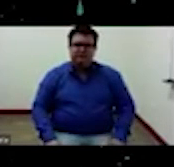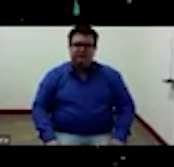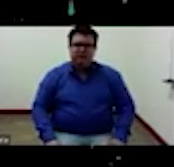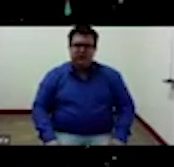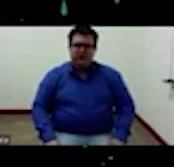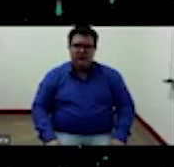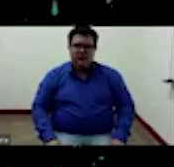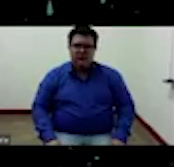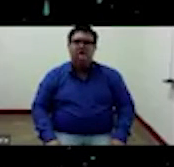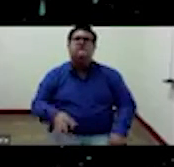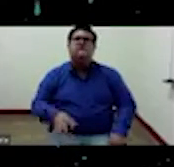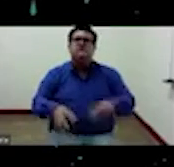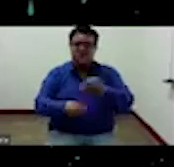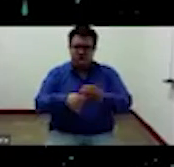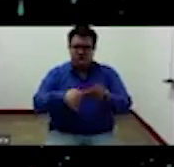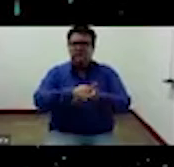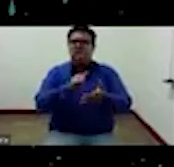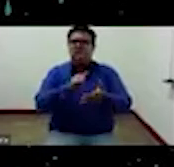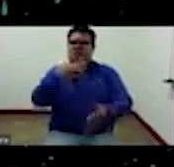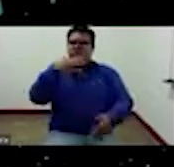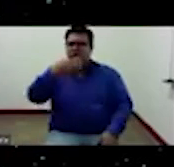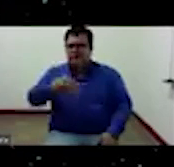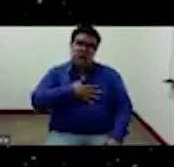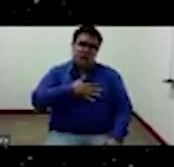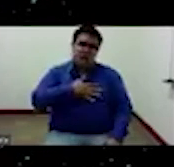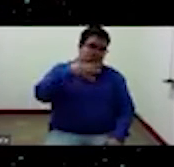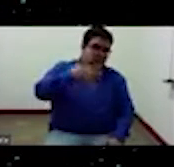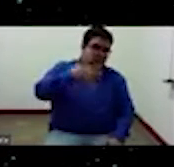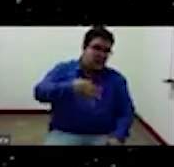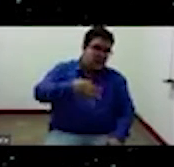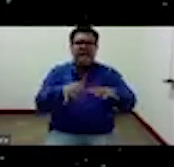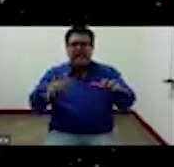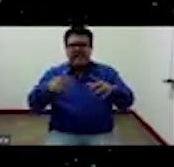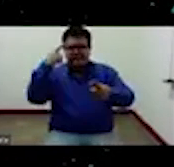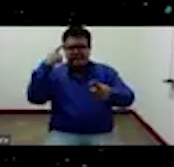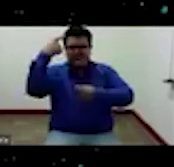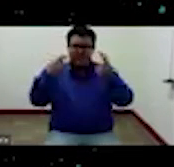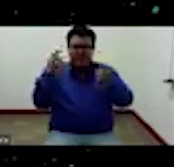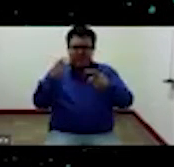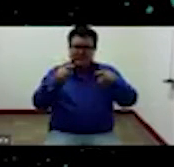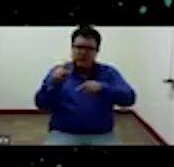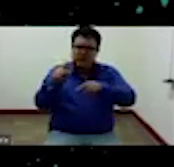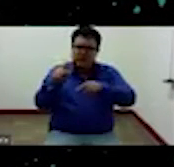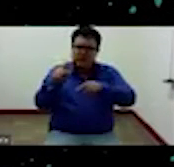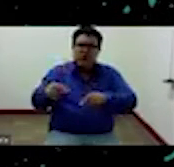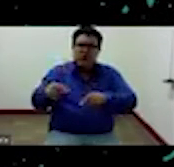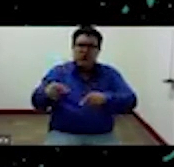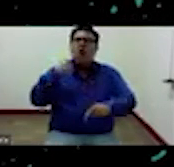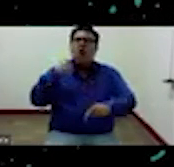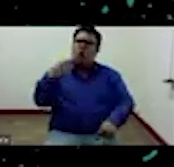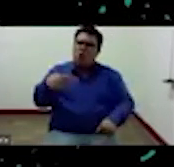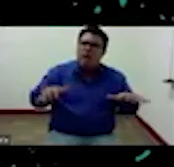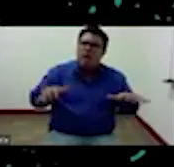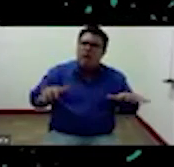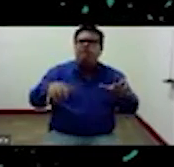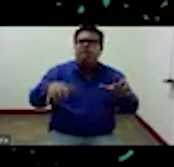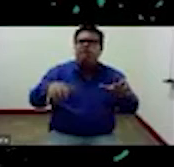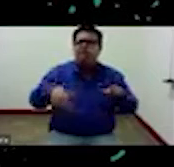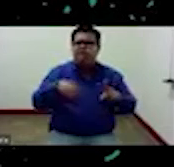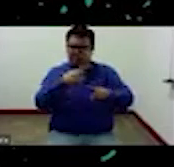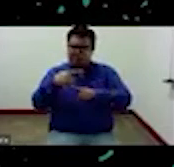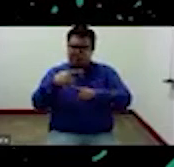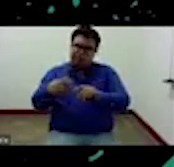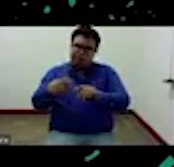También le he jugado un poquito a la ficción y he escrito algunos cuentos que están